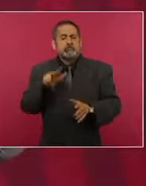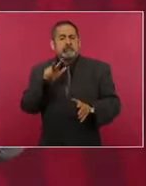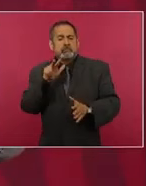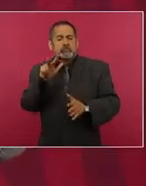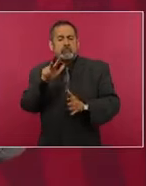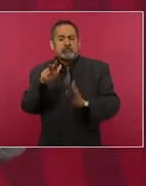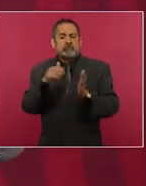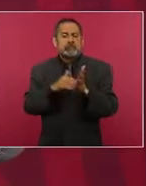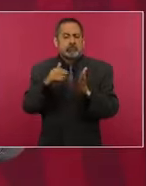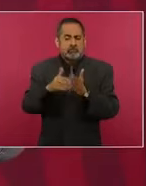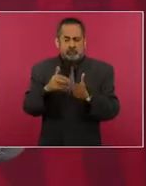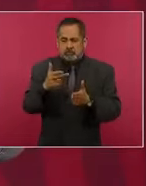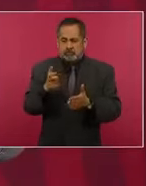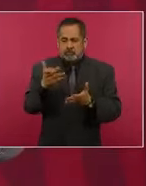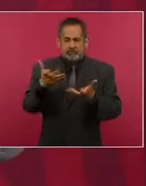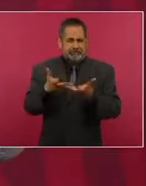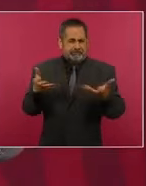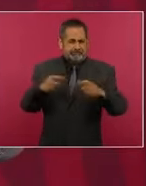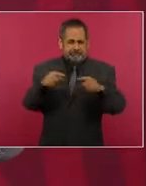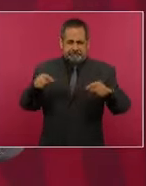18 millones de hectáreas.